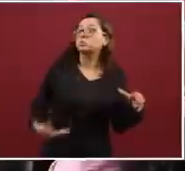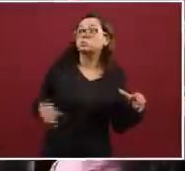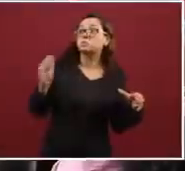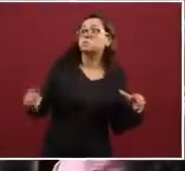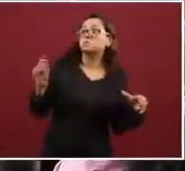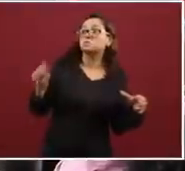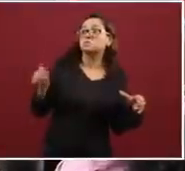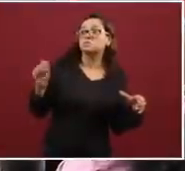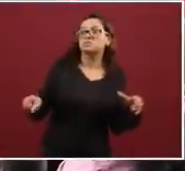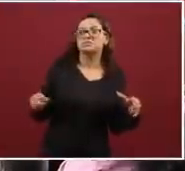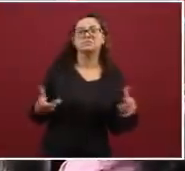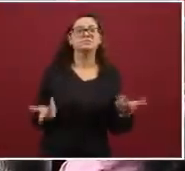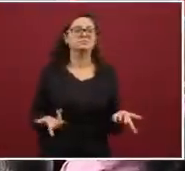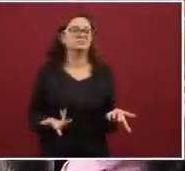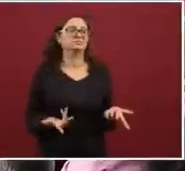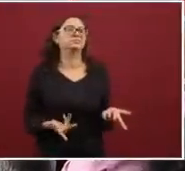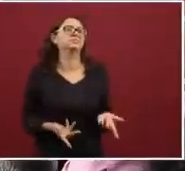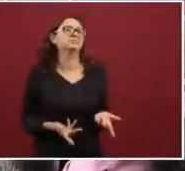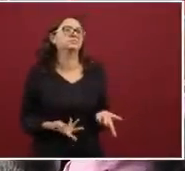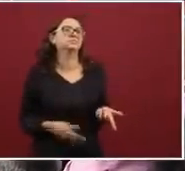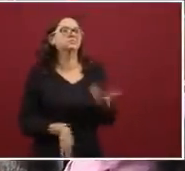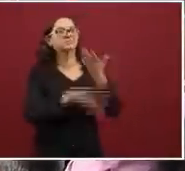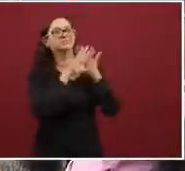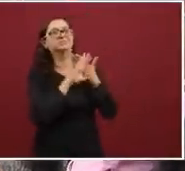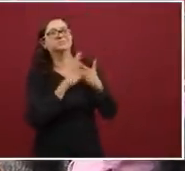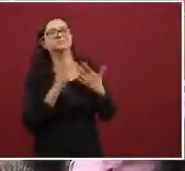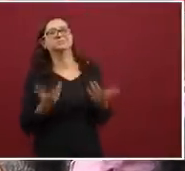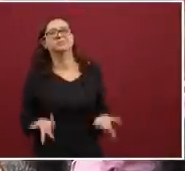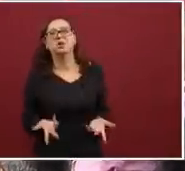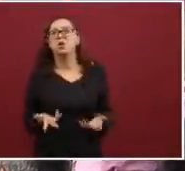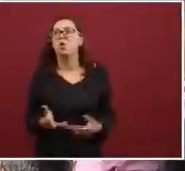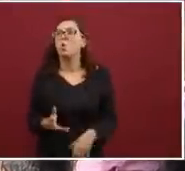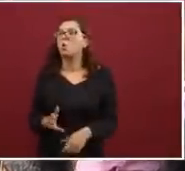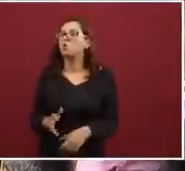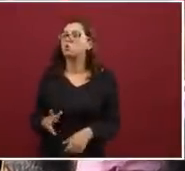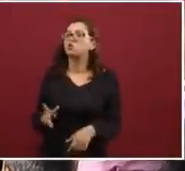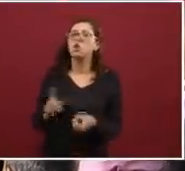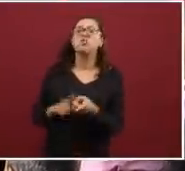Me refiero a nuestros adversarios. ¿Que dónde está la 4T?